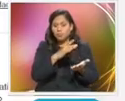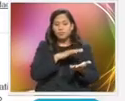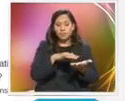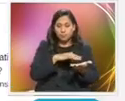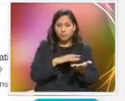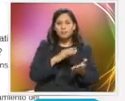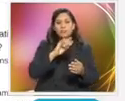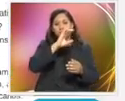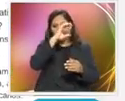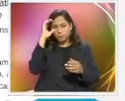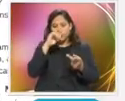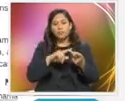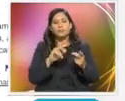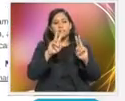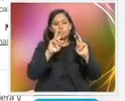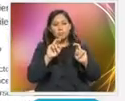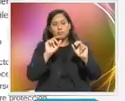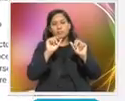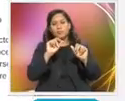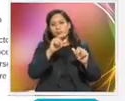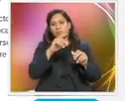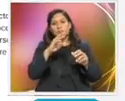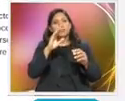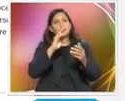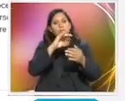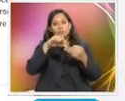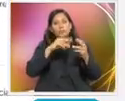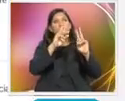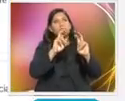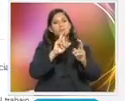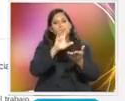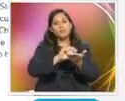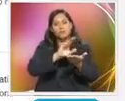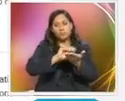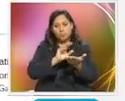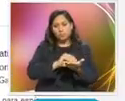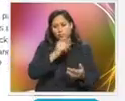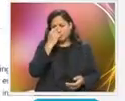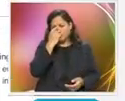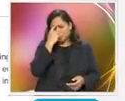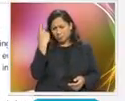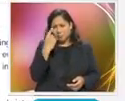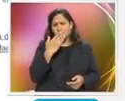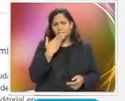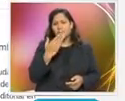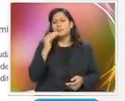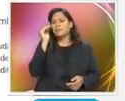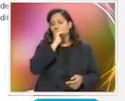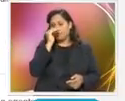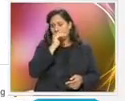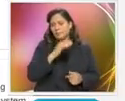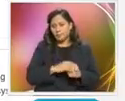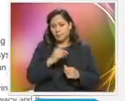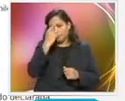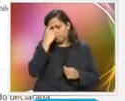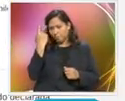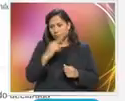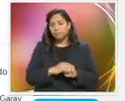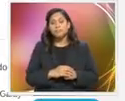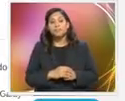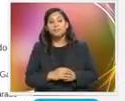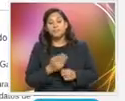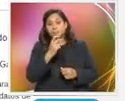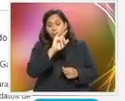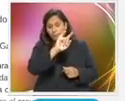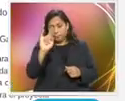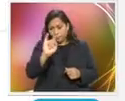literatura, imágenes, artículos. Mira, puedes descargarlos todos de manera bastante accesible y, bueno, por supuesto, gratuita, que tratan